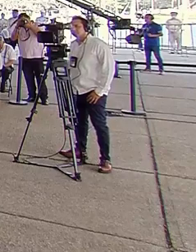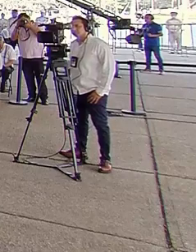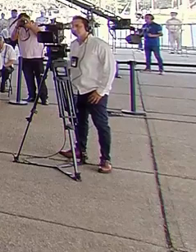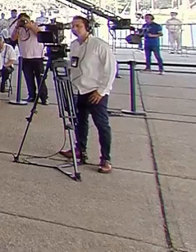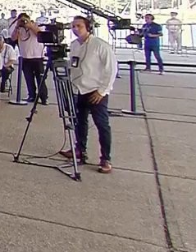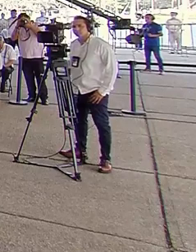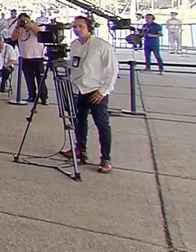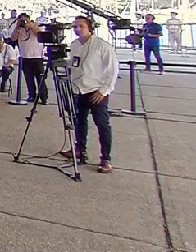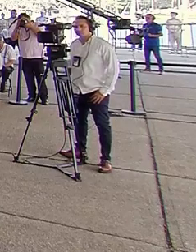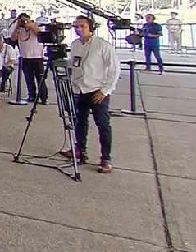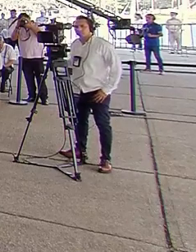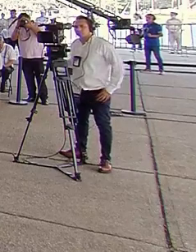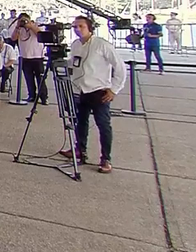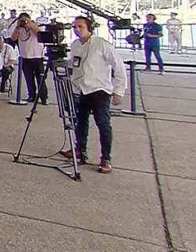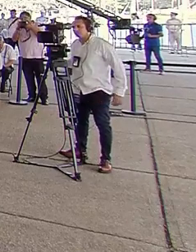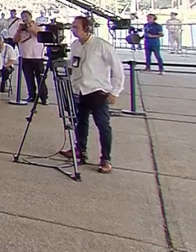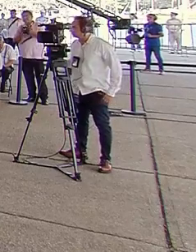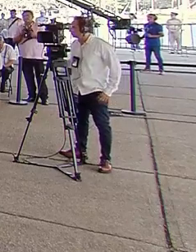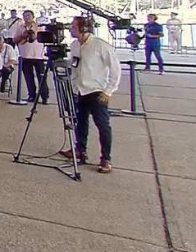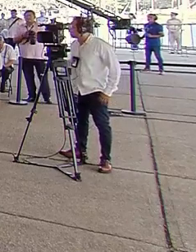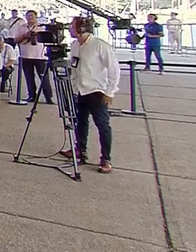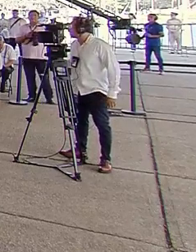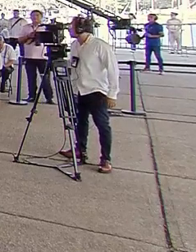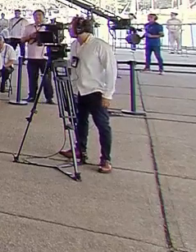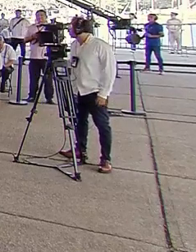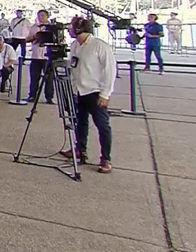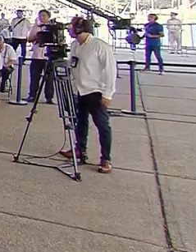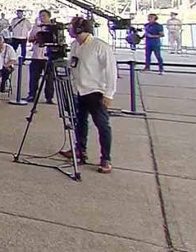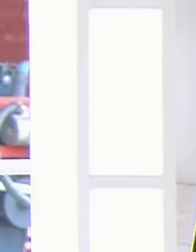lo más pronto posible se entregó